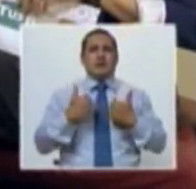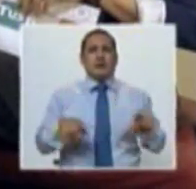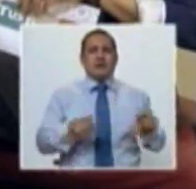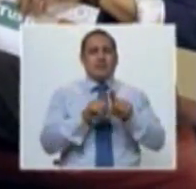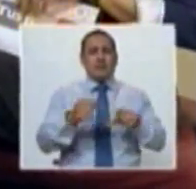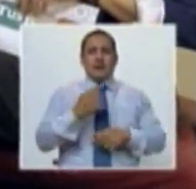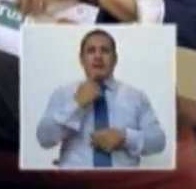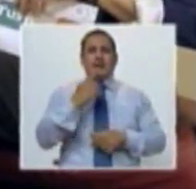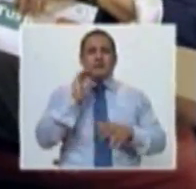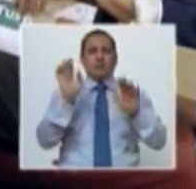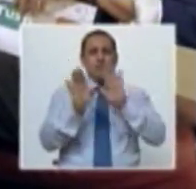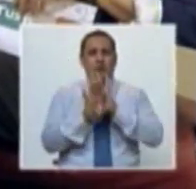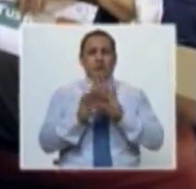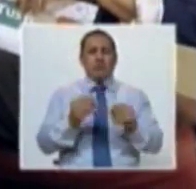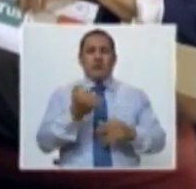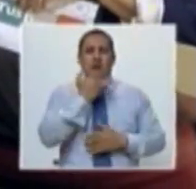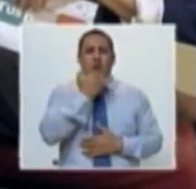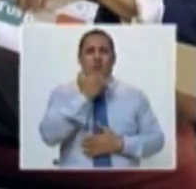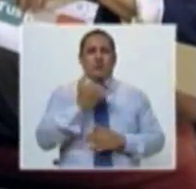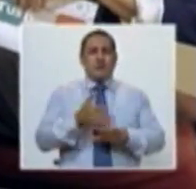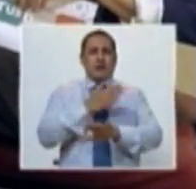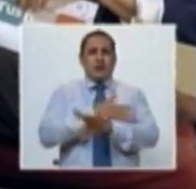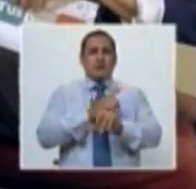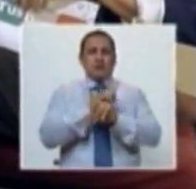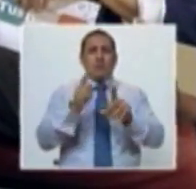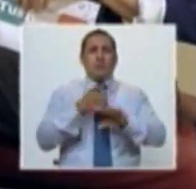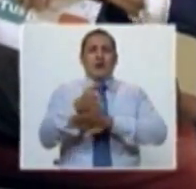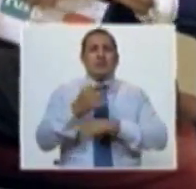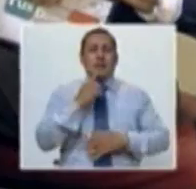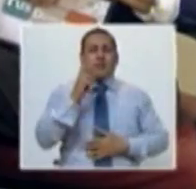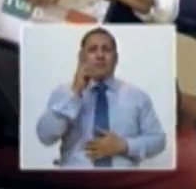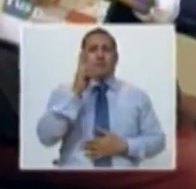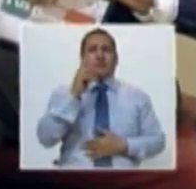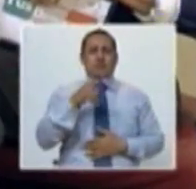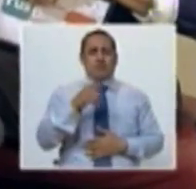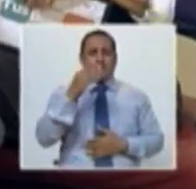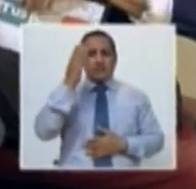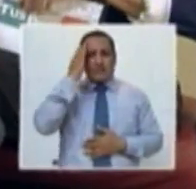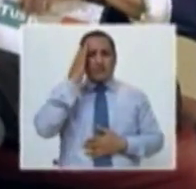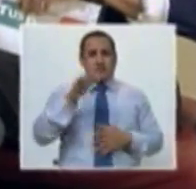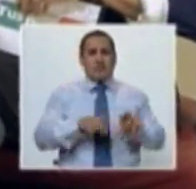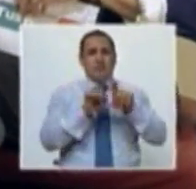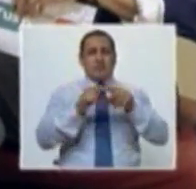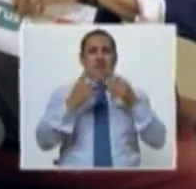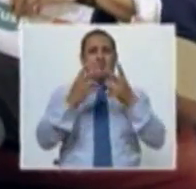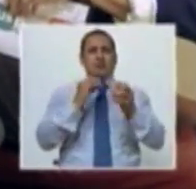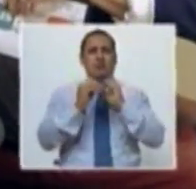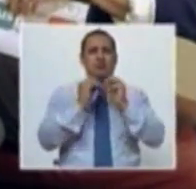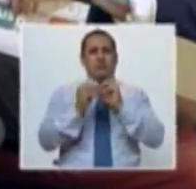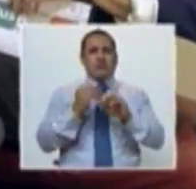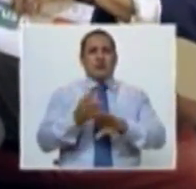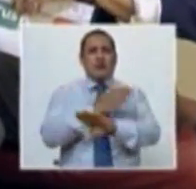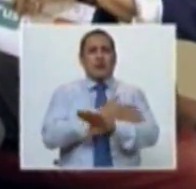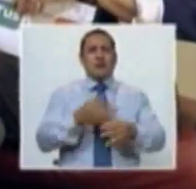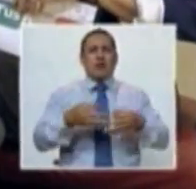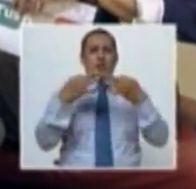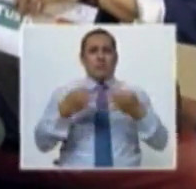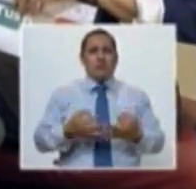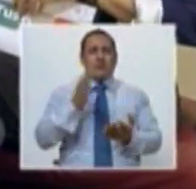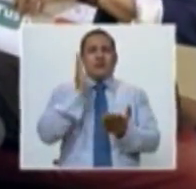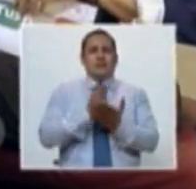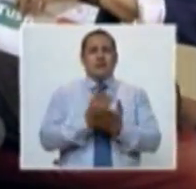cual es un absurdo, no puedan entrar al magisterio. Claro, no se sabe también en qué momento pues pueda aflorar, por más que ya hayan cumplido condenas